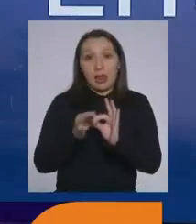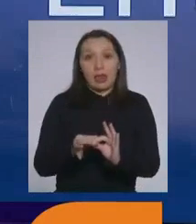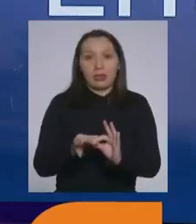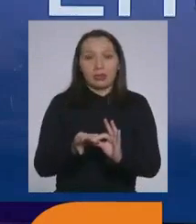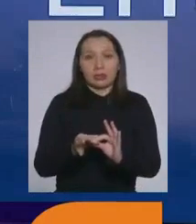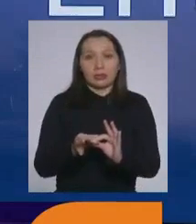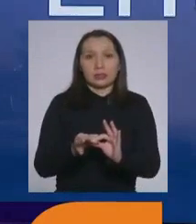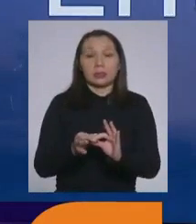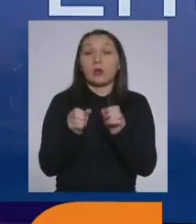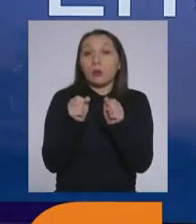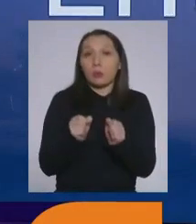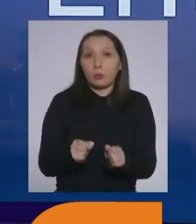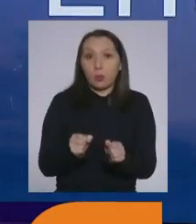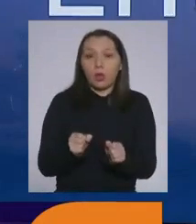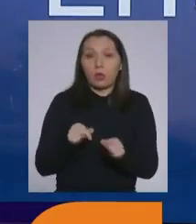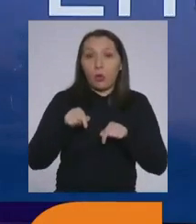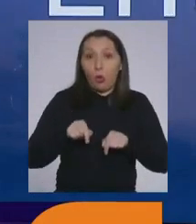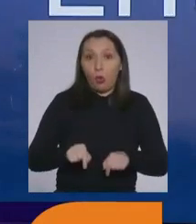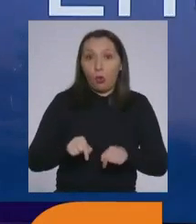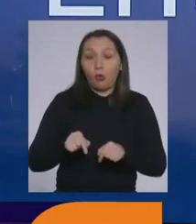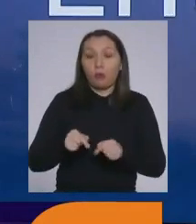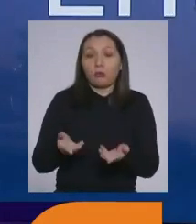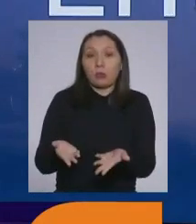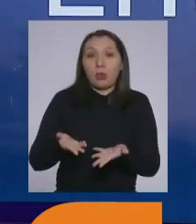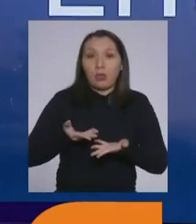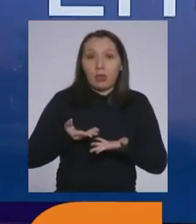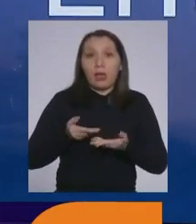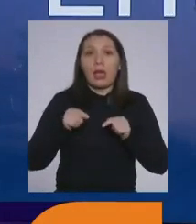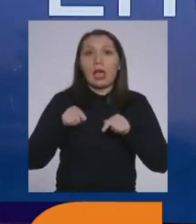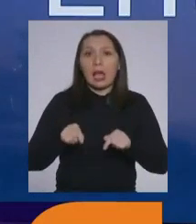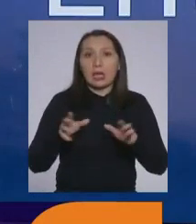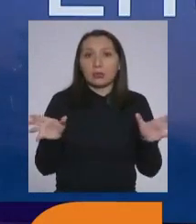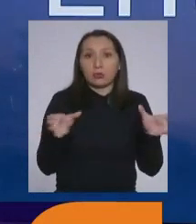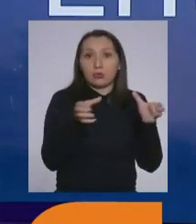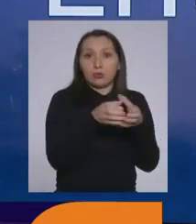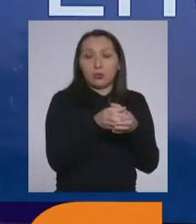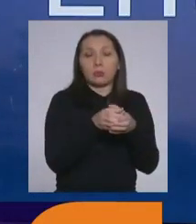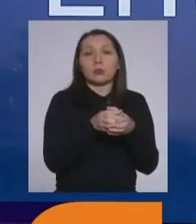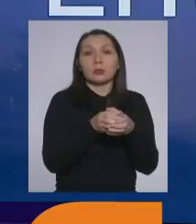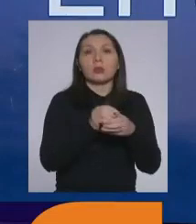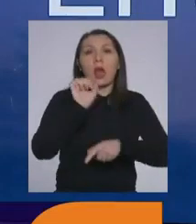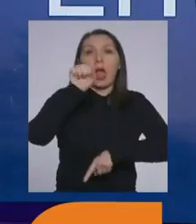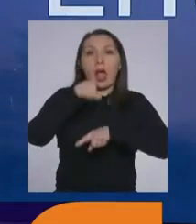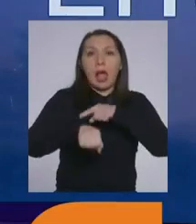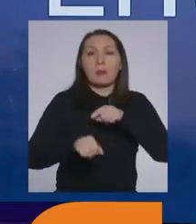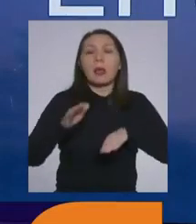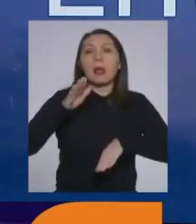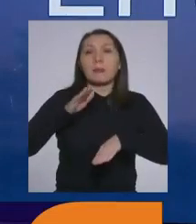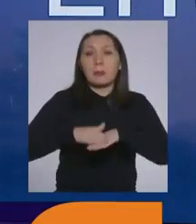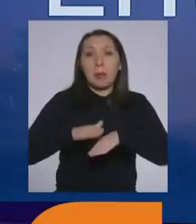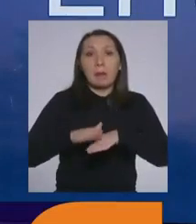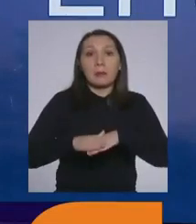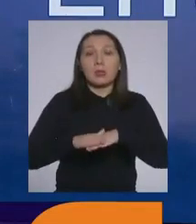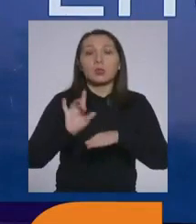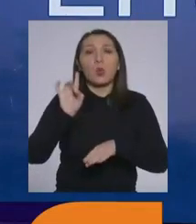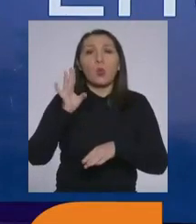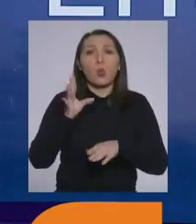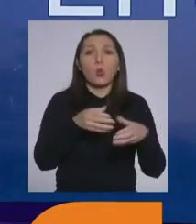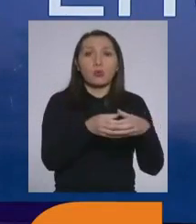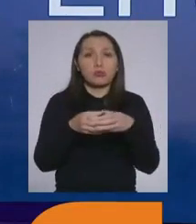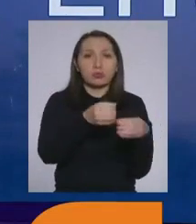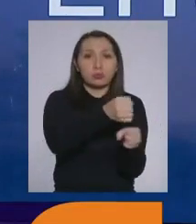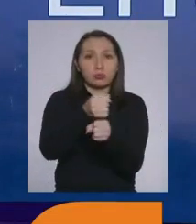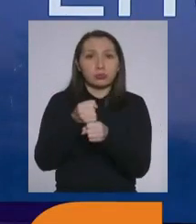Agradecer la posibilidad que hoy nos brinda esta comisión, donde se aprueba el permiso único